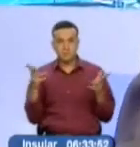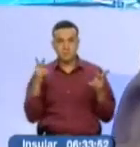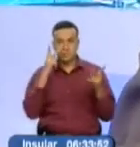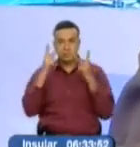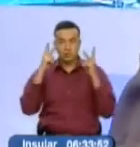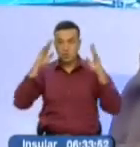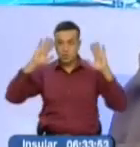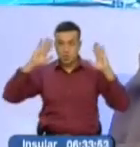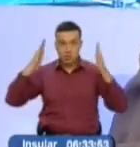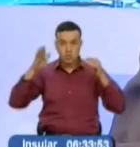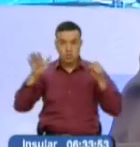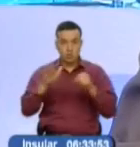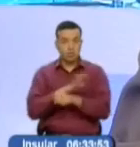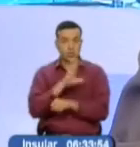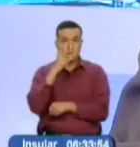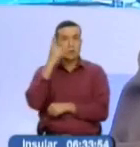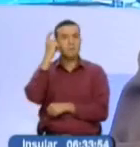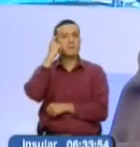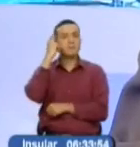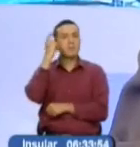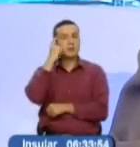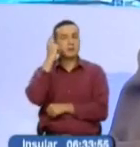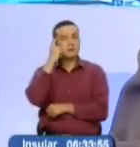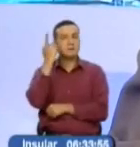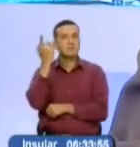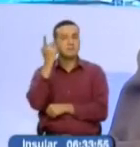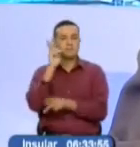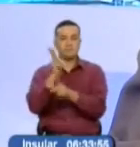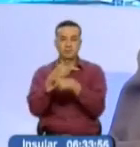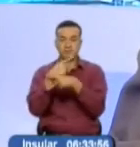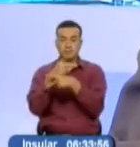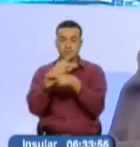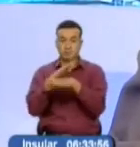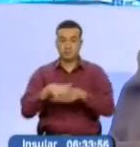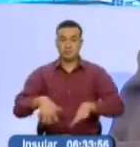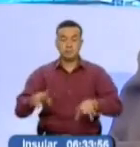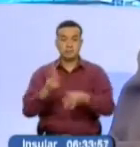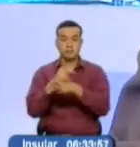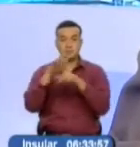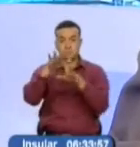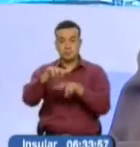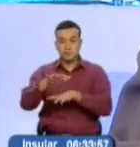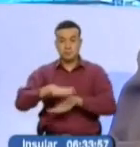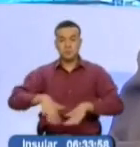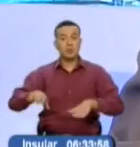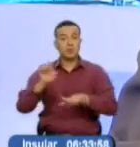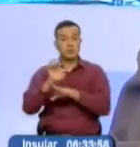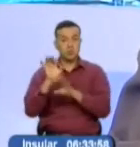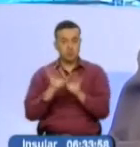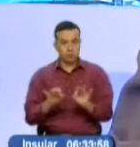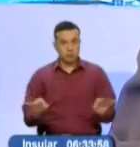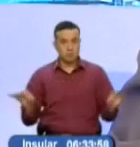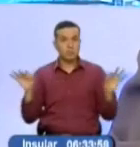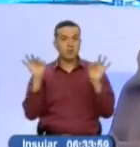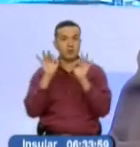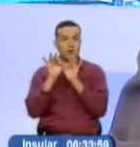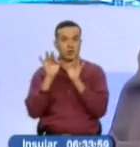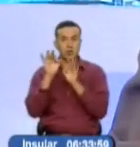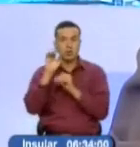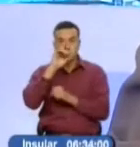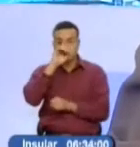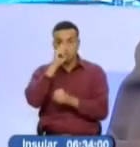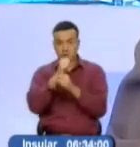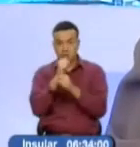visión de Conjunto Sigo pensando que la producción eh agrícola ecuatoriana es fundamental no solo para el